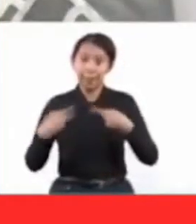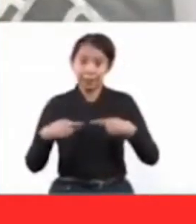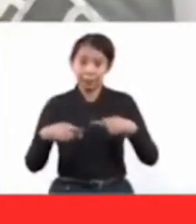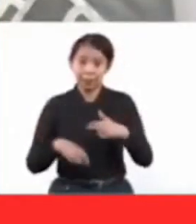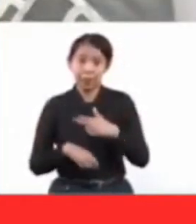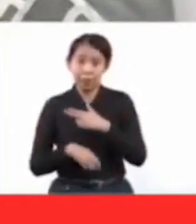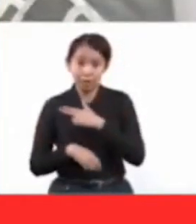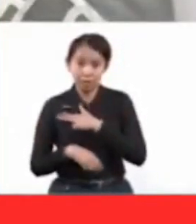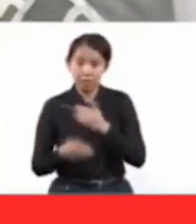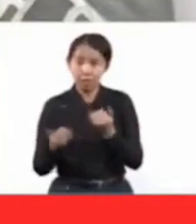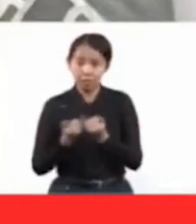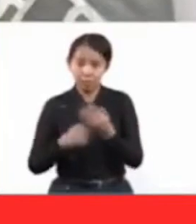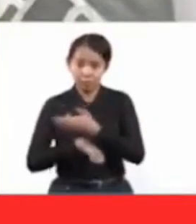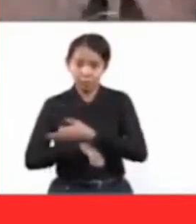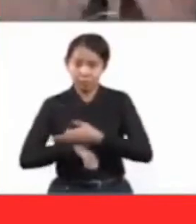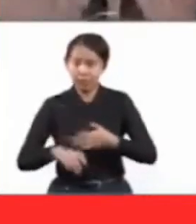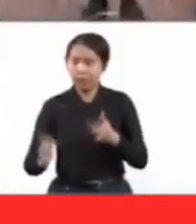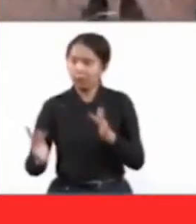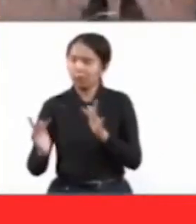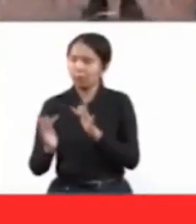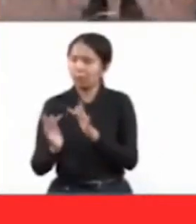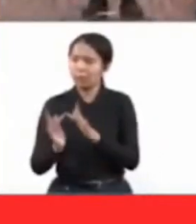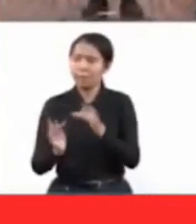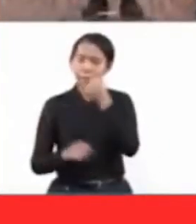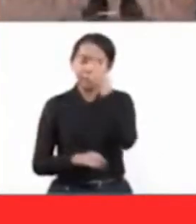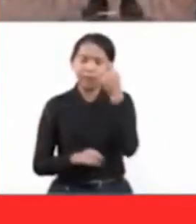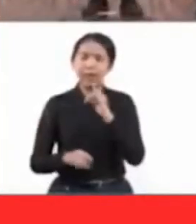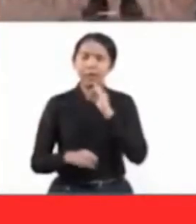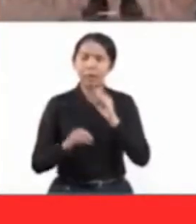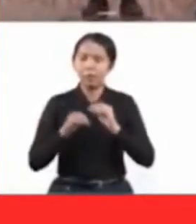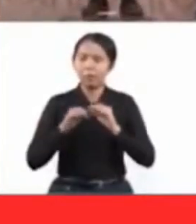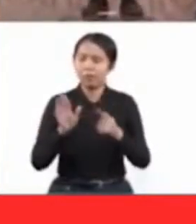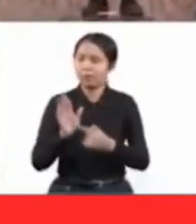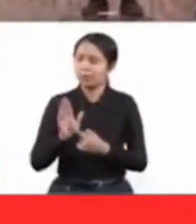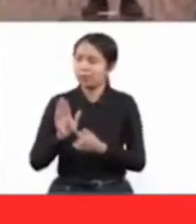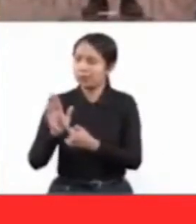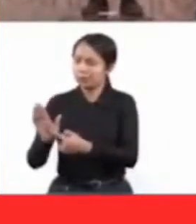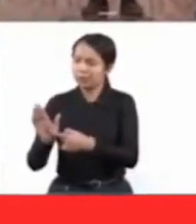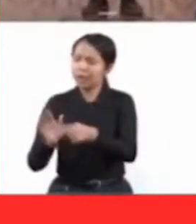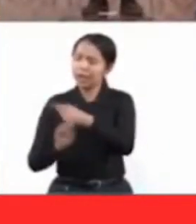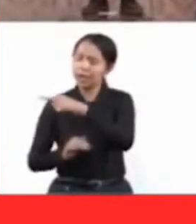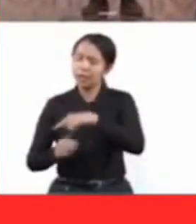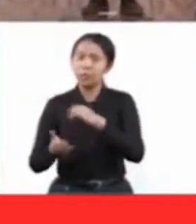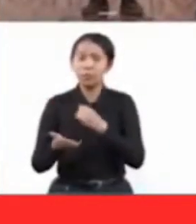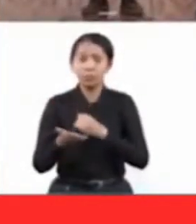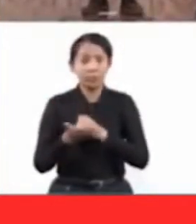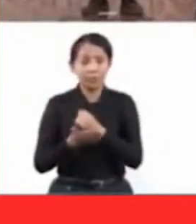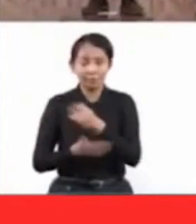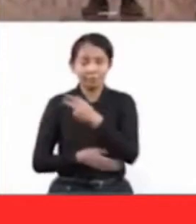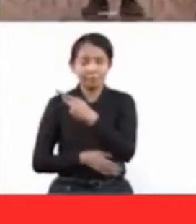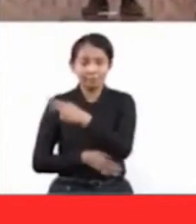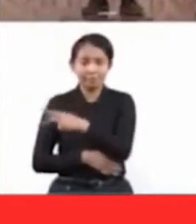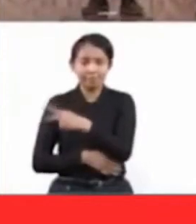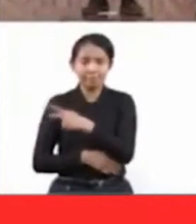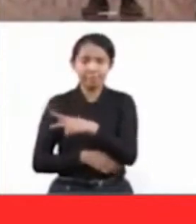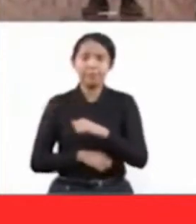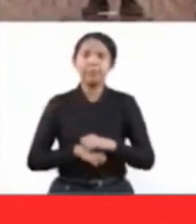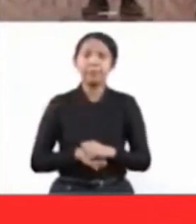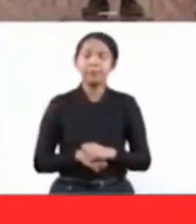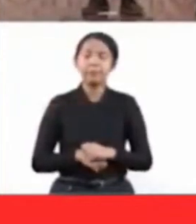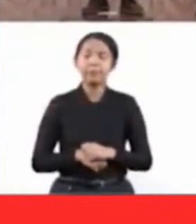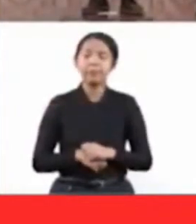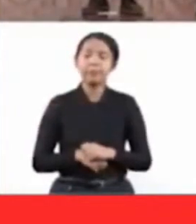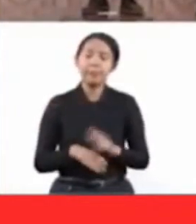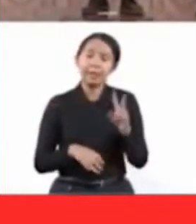personas lesionadas y sus familiares para darles toda la información que requieran, pero ya depende de cada una de las familias. Por